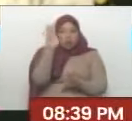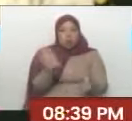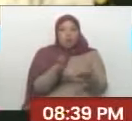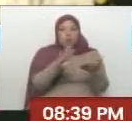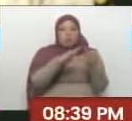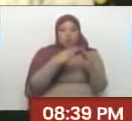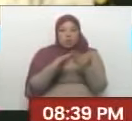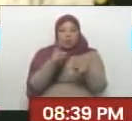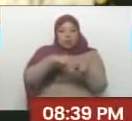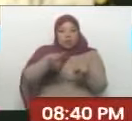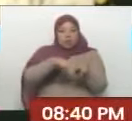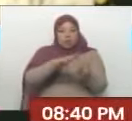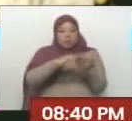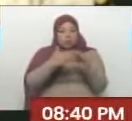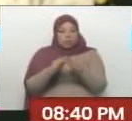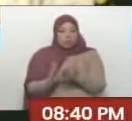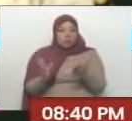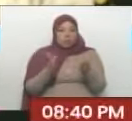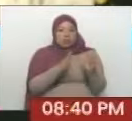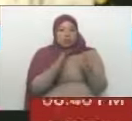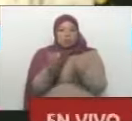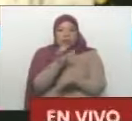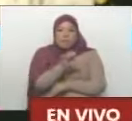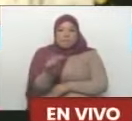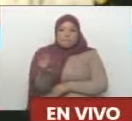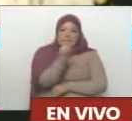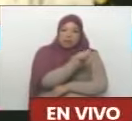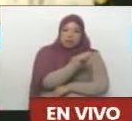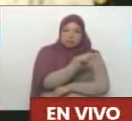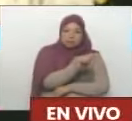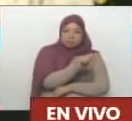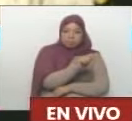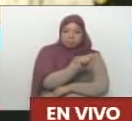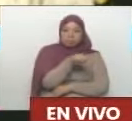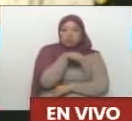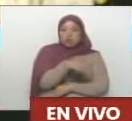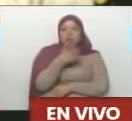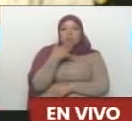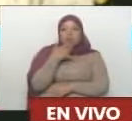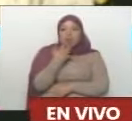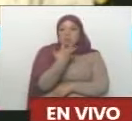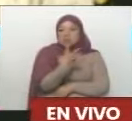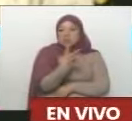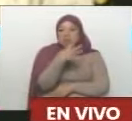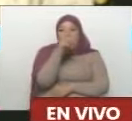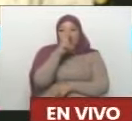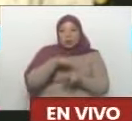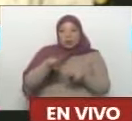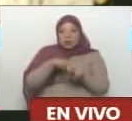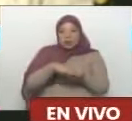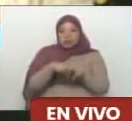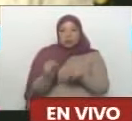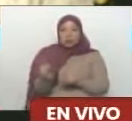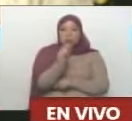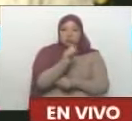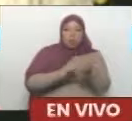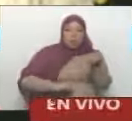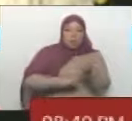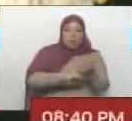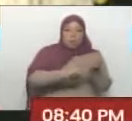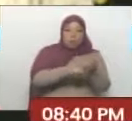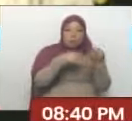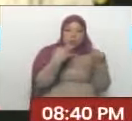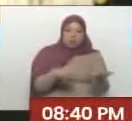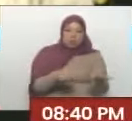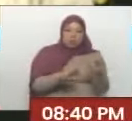de todos los niños de esa comunidad durante ese mes. Con apoyo de los elementos básicos